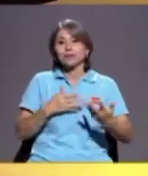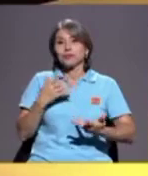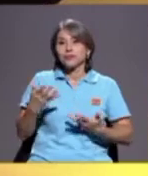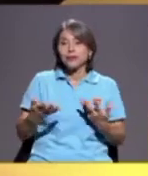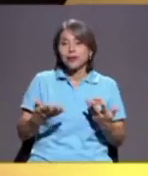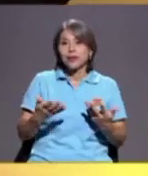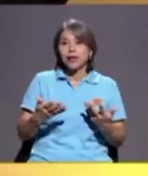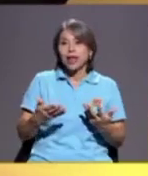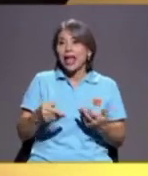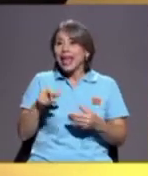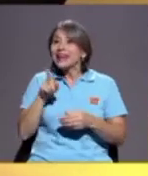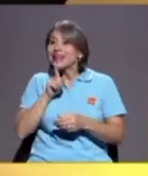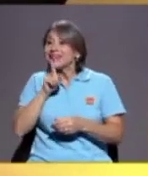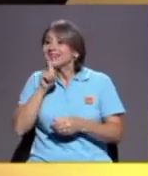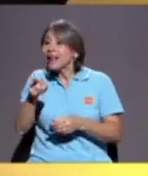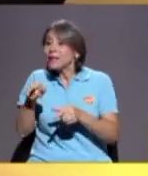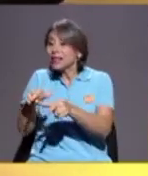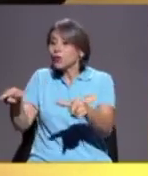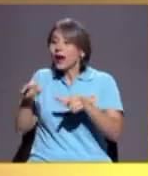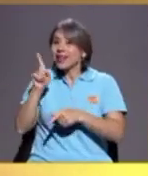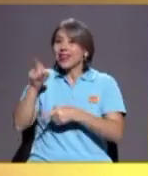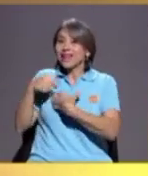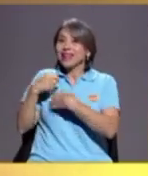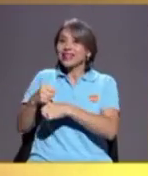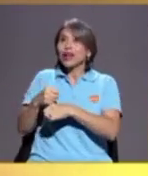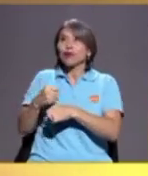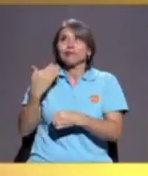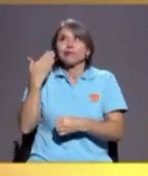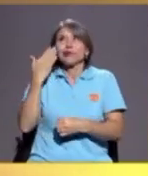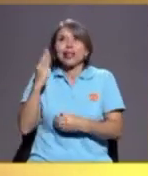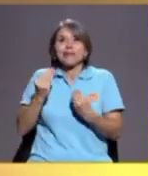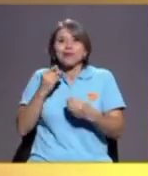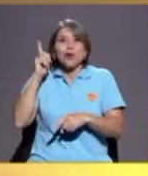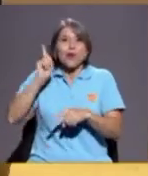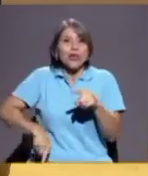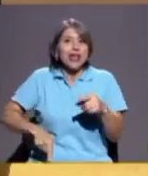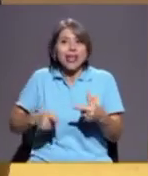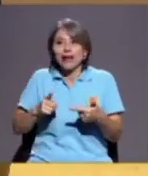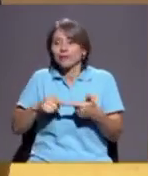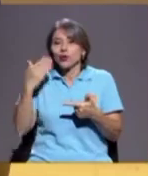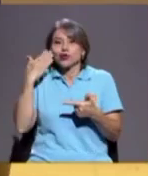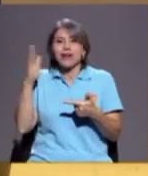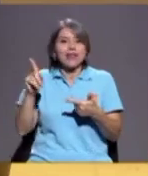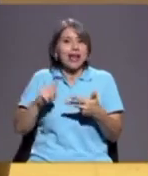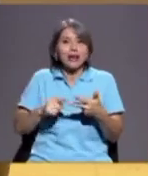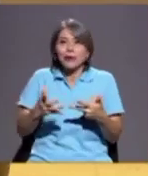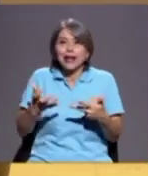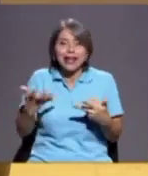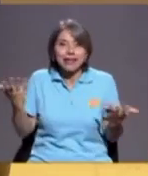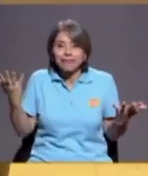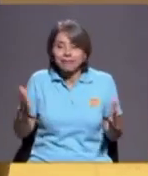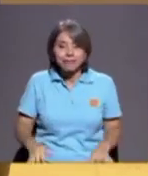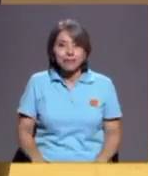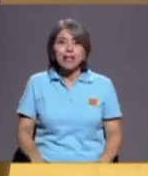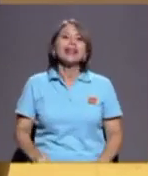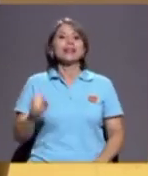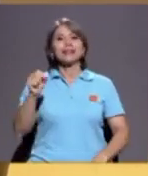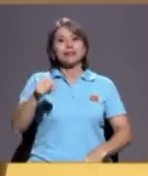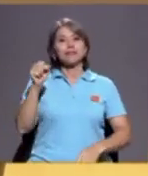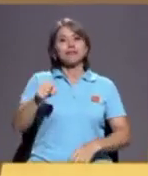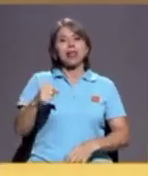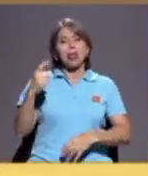no podían o no sabían o no querían. Sí, efectivamente, el país a lo largo del tiempo preparó